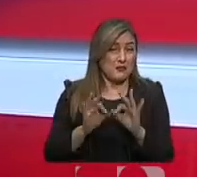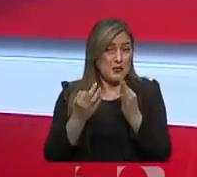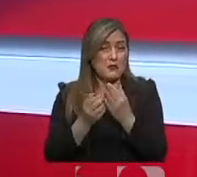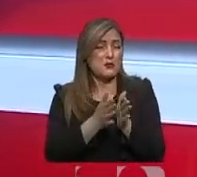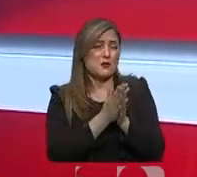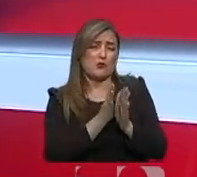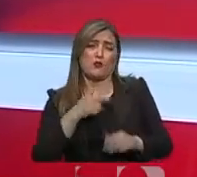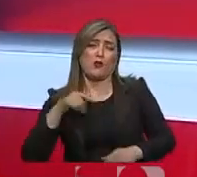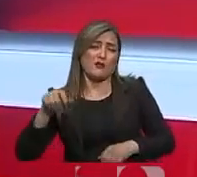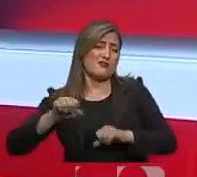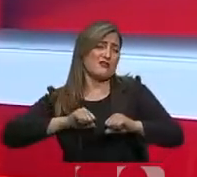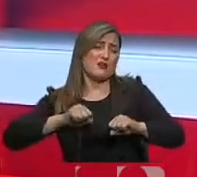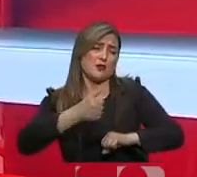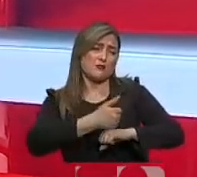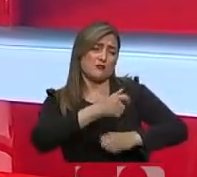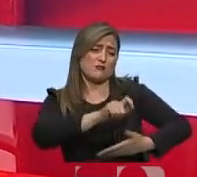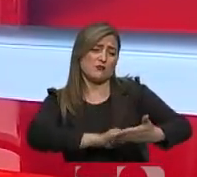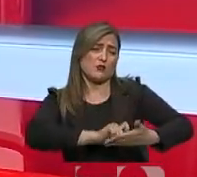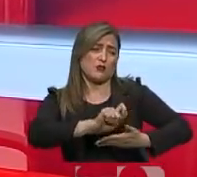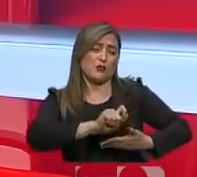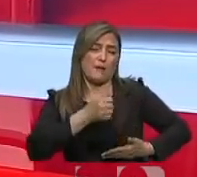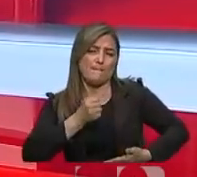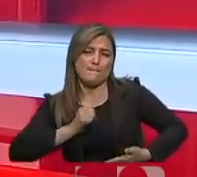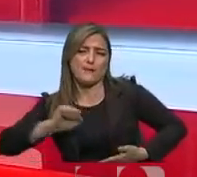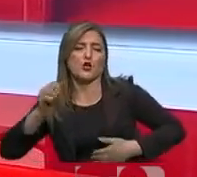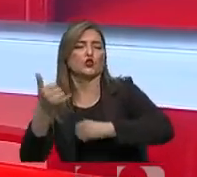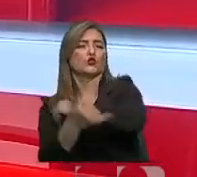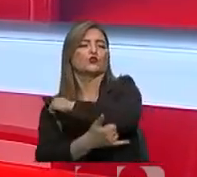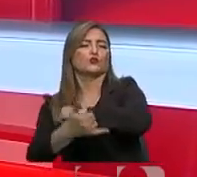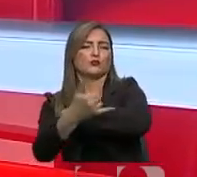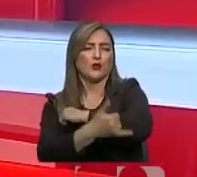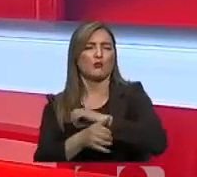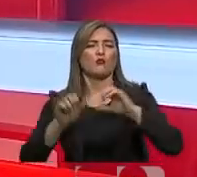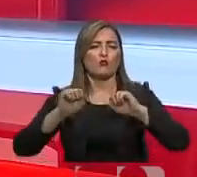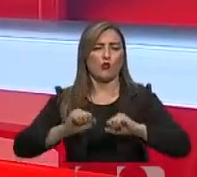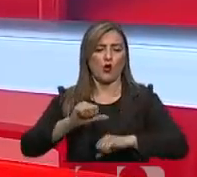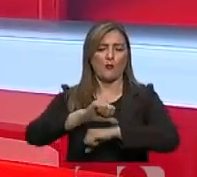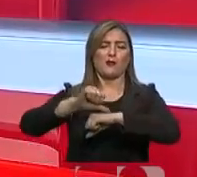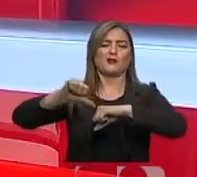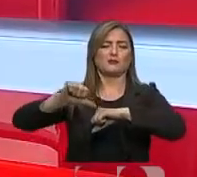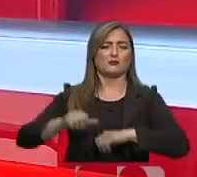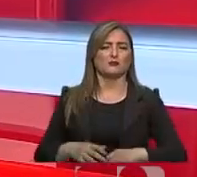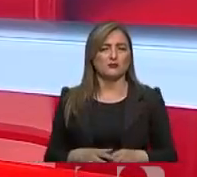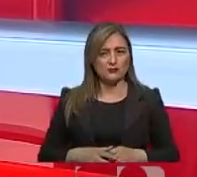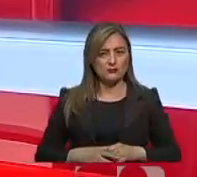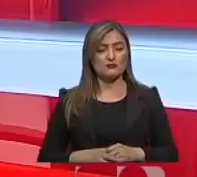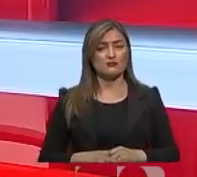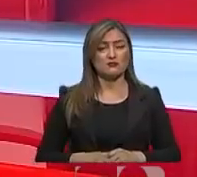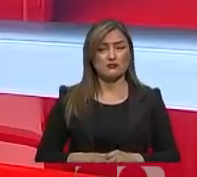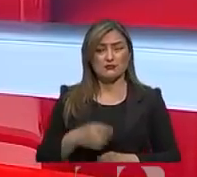viajar a otro país para poder recibir un trasplante intestinal y un tratamiento integral. Aseguran que han